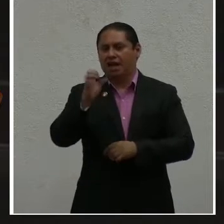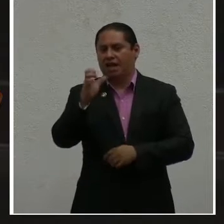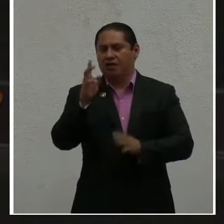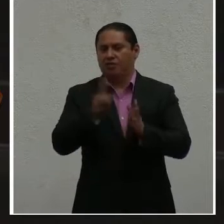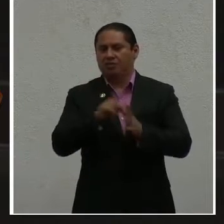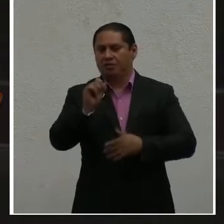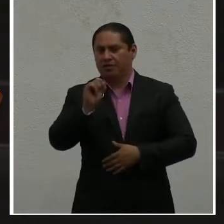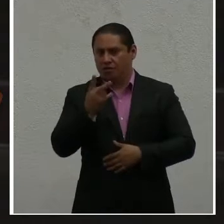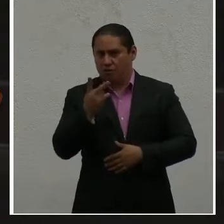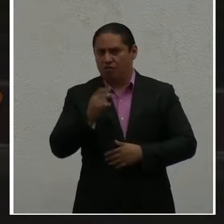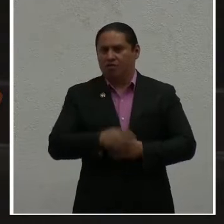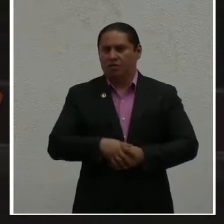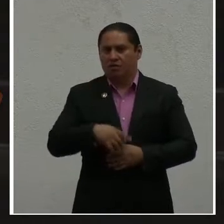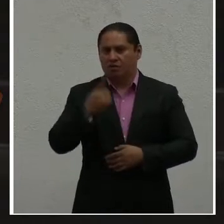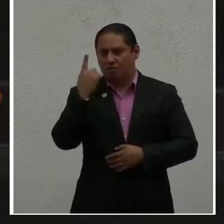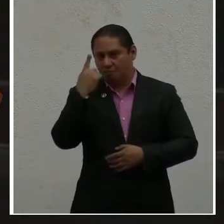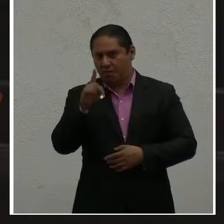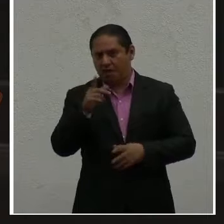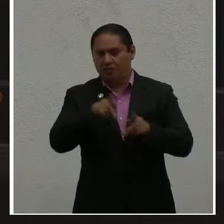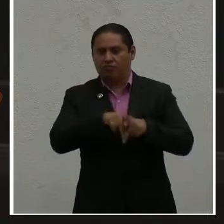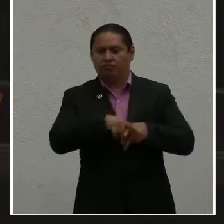bajo publicación número